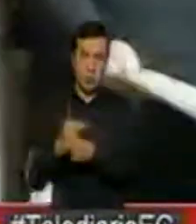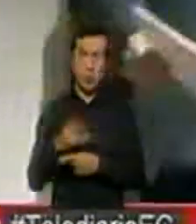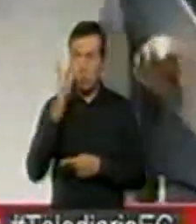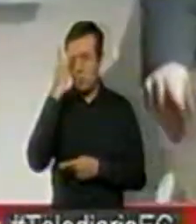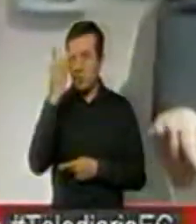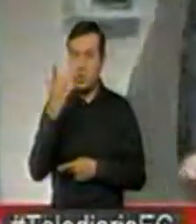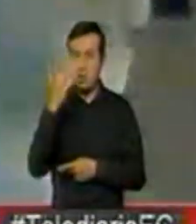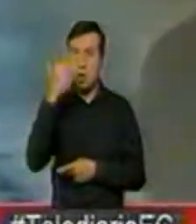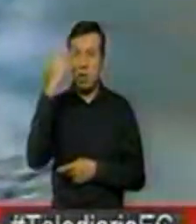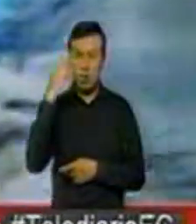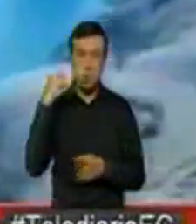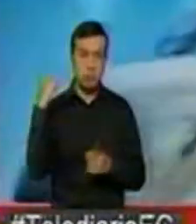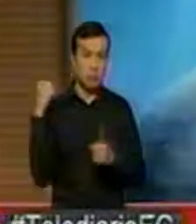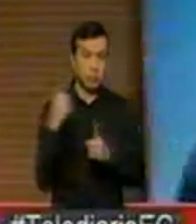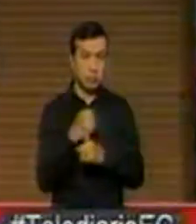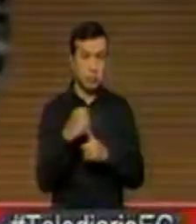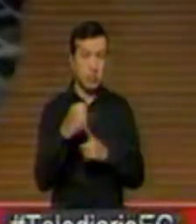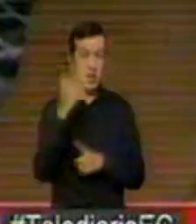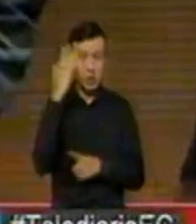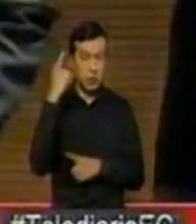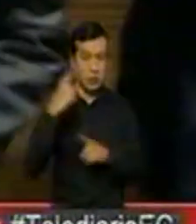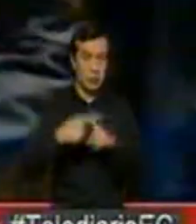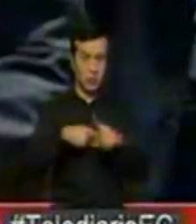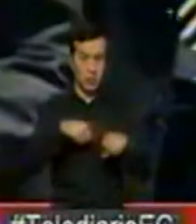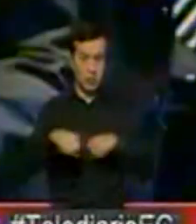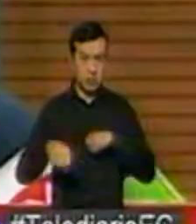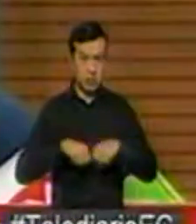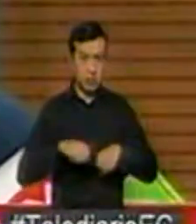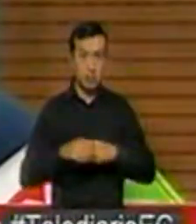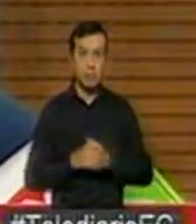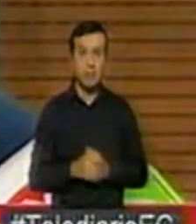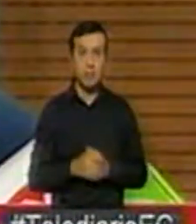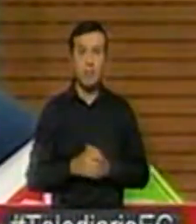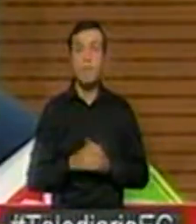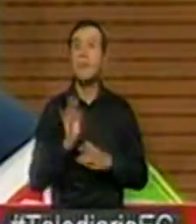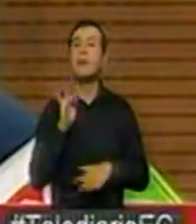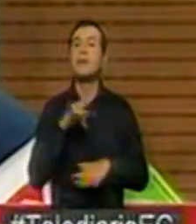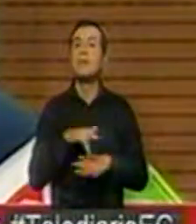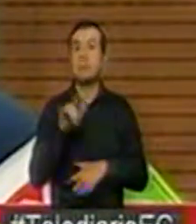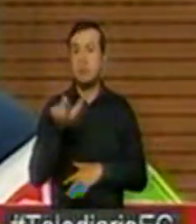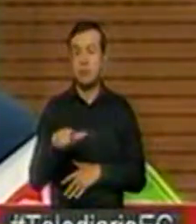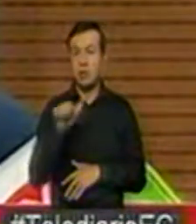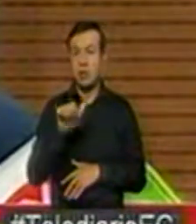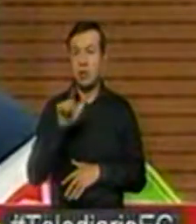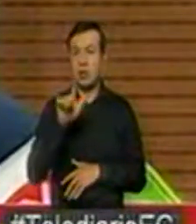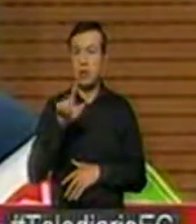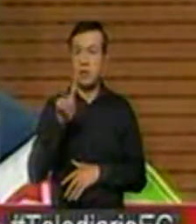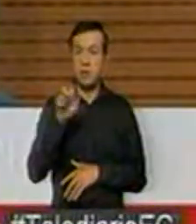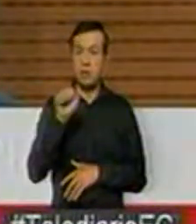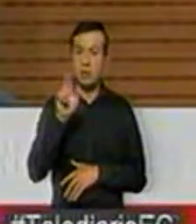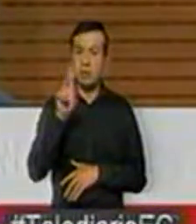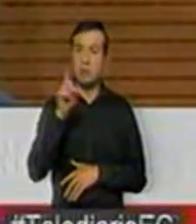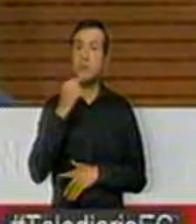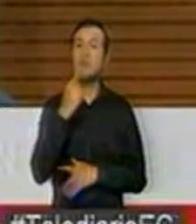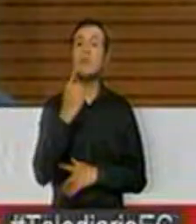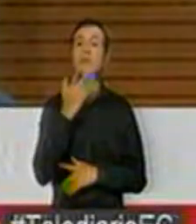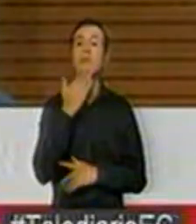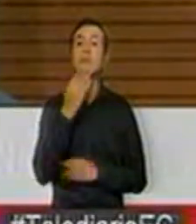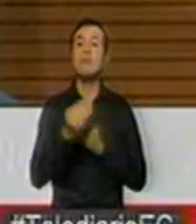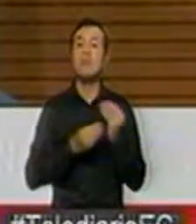enfrentar agresiones en mayo pasado, explicó su abogada defensora. En esta cita, Alvarado amplió la versión en el denominado caso